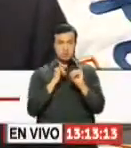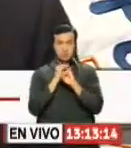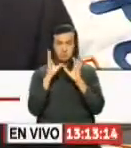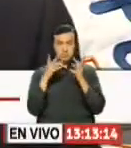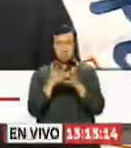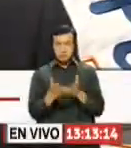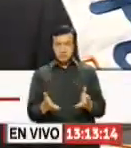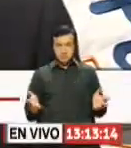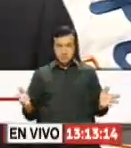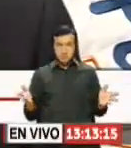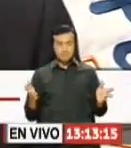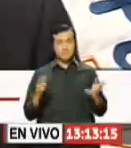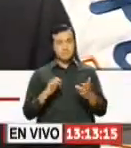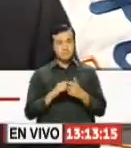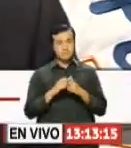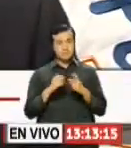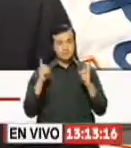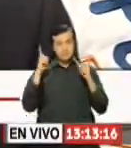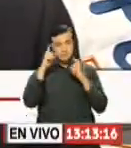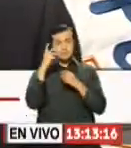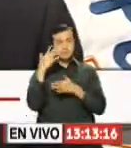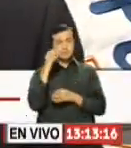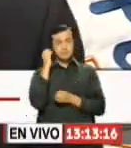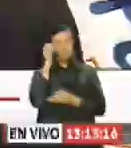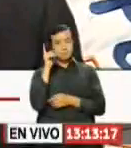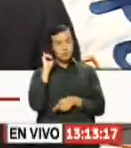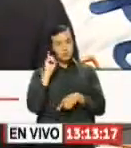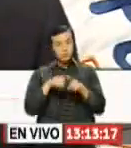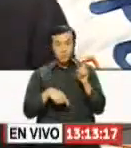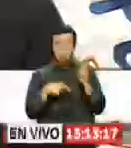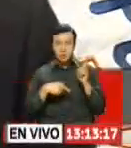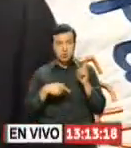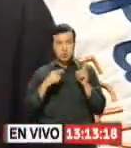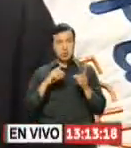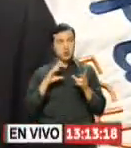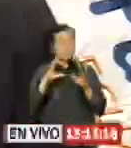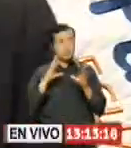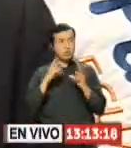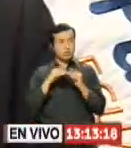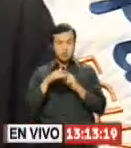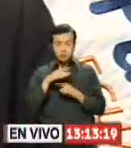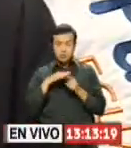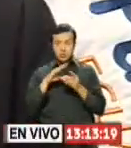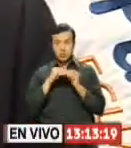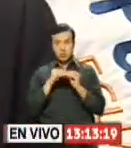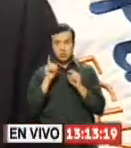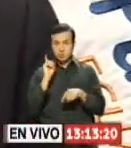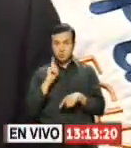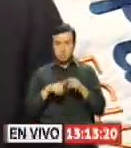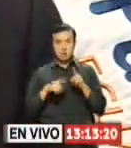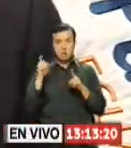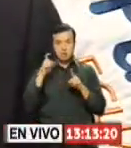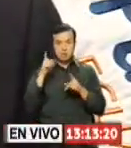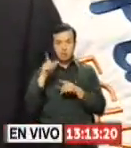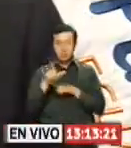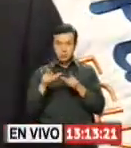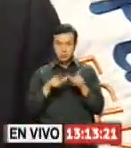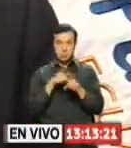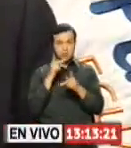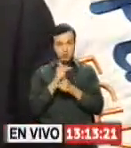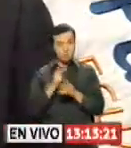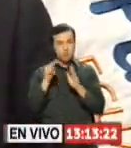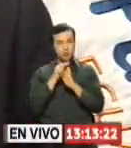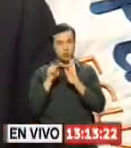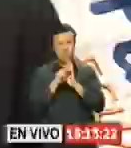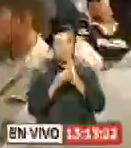esencialmente. ¿Cuál es la situación? Que estos sitios, hemos dicho, no pueden adecuarse de acuerdo a la coyuntura, de acuerdo a lo que pasa. Deben ser sitios que cumplan con las